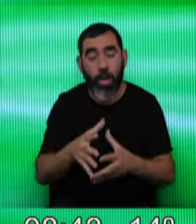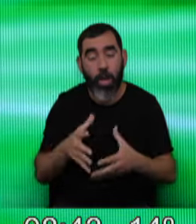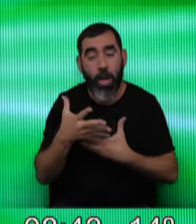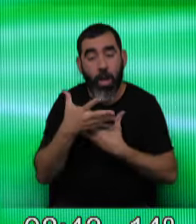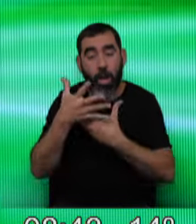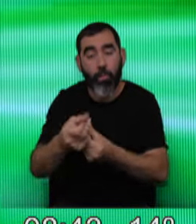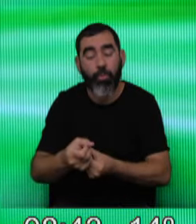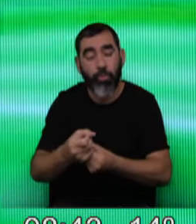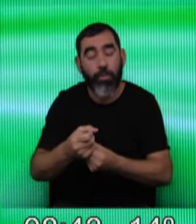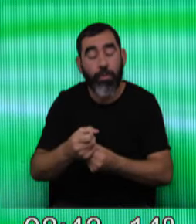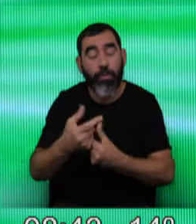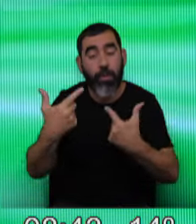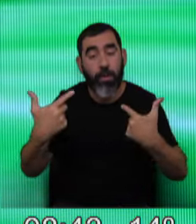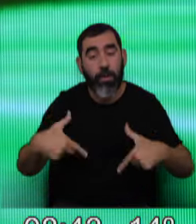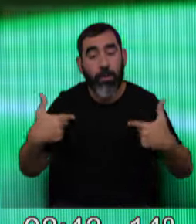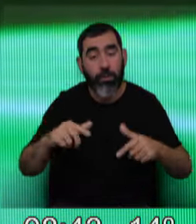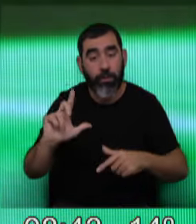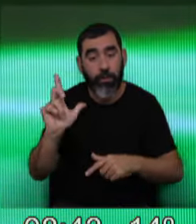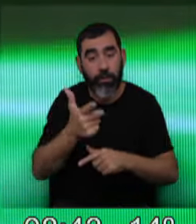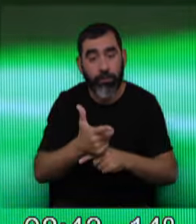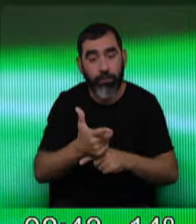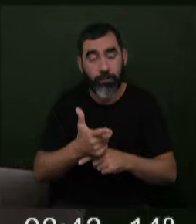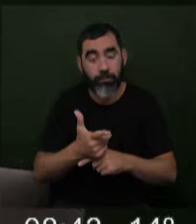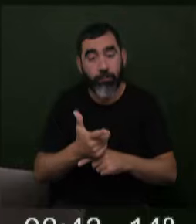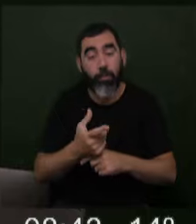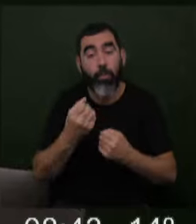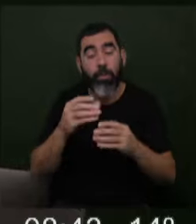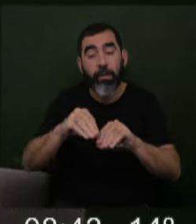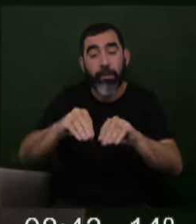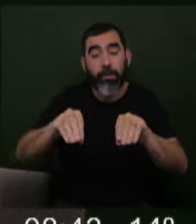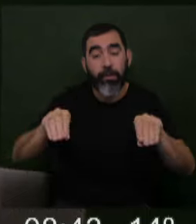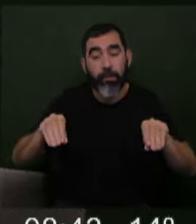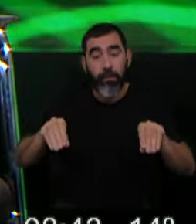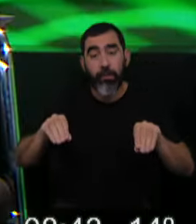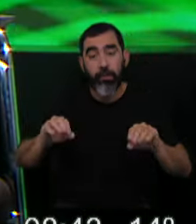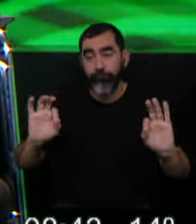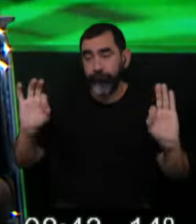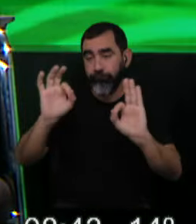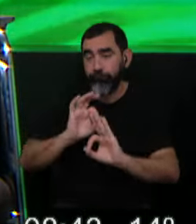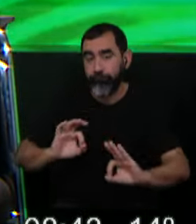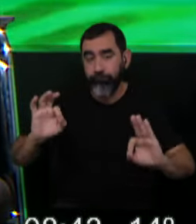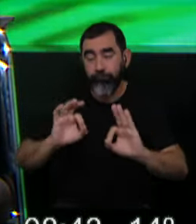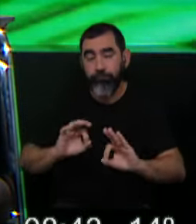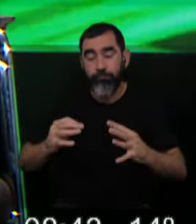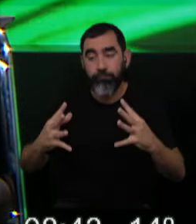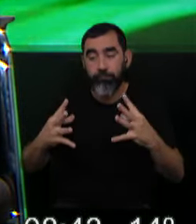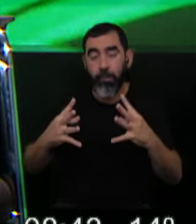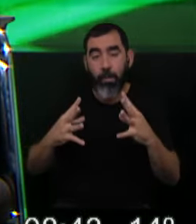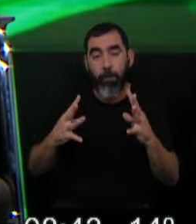los materiales de la bioconstrucción. ¿No hay? No hay, porque la tierra no llega, la paja no